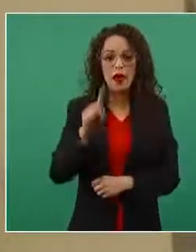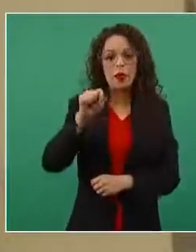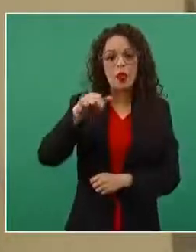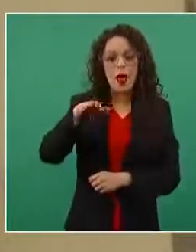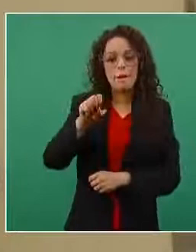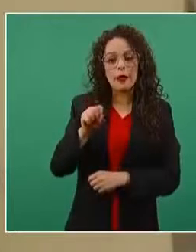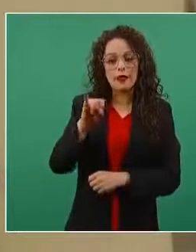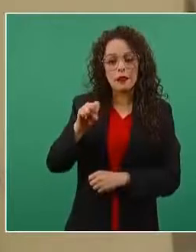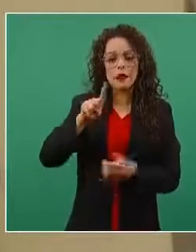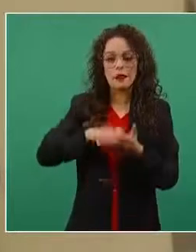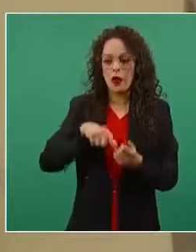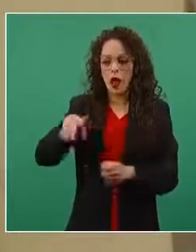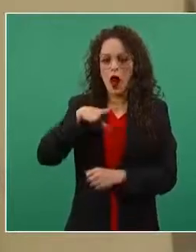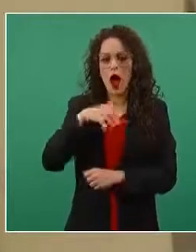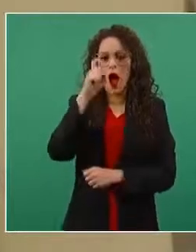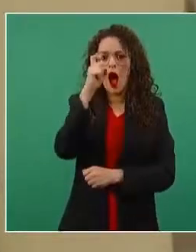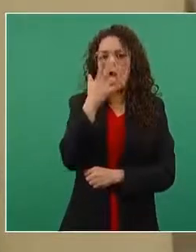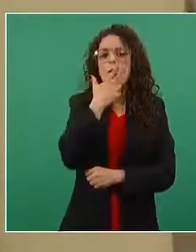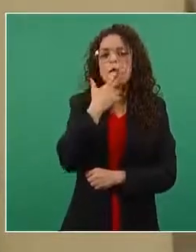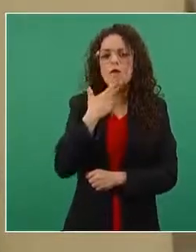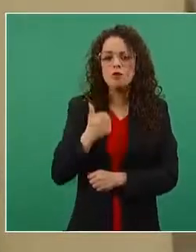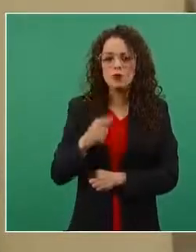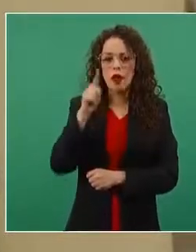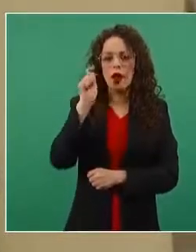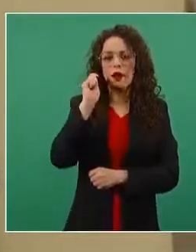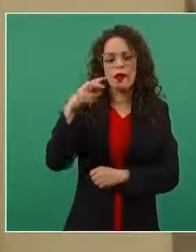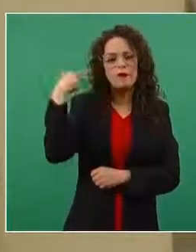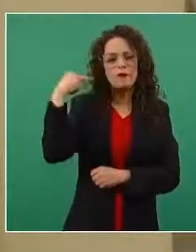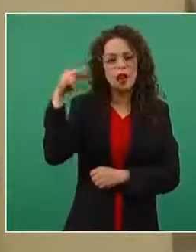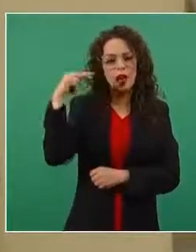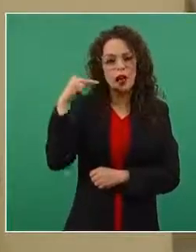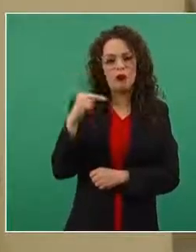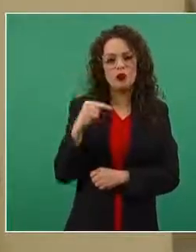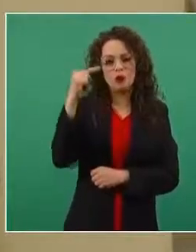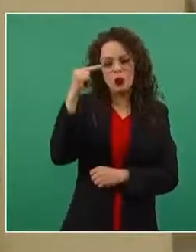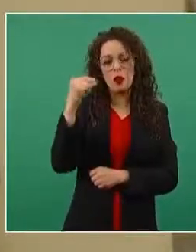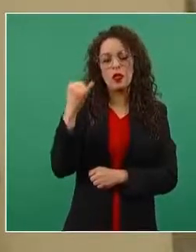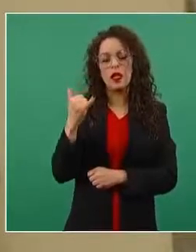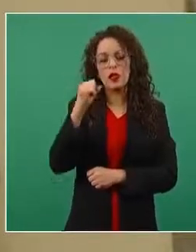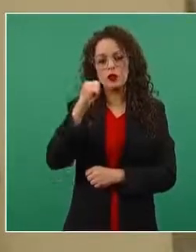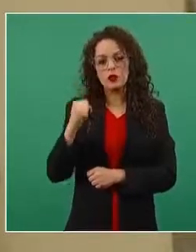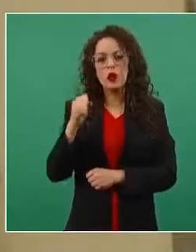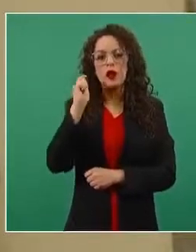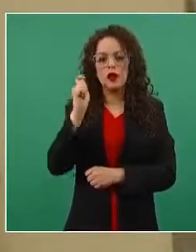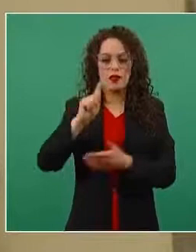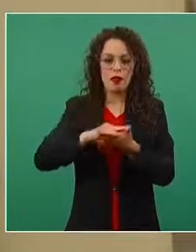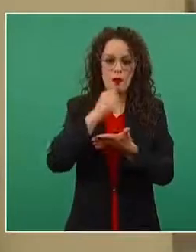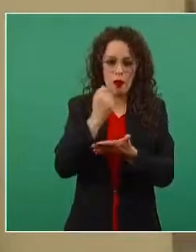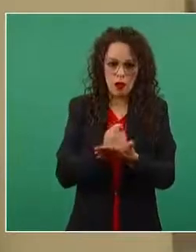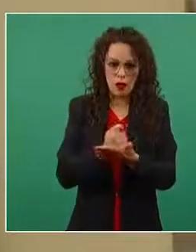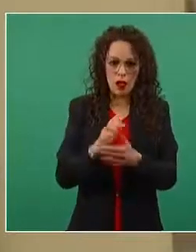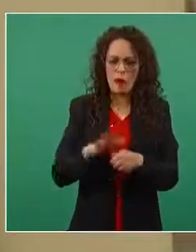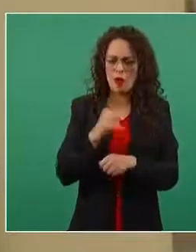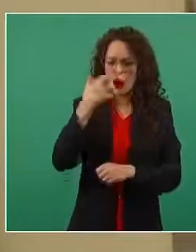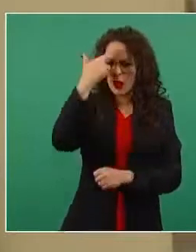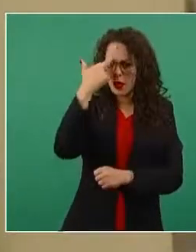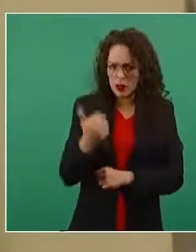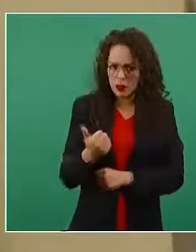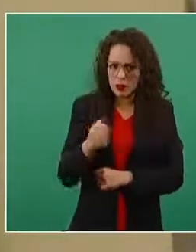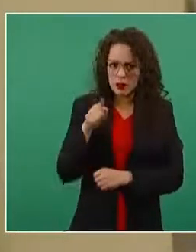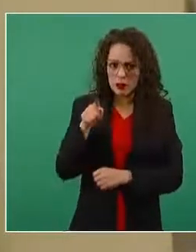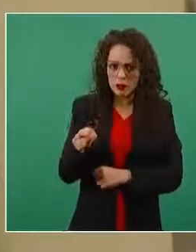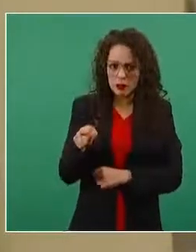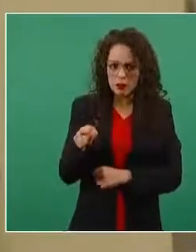de agua dulce el norte de Veracruz y el sur de Tamaulipas. El motivo, porque el dique El Camalote